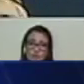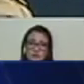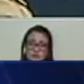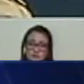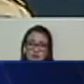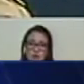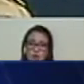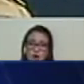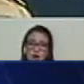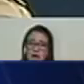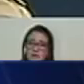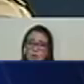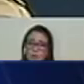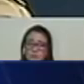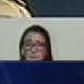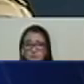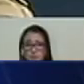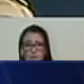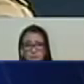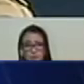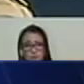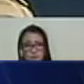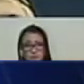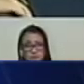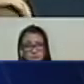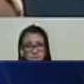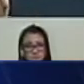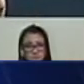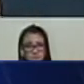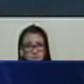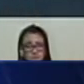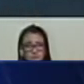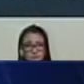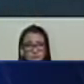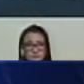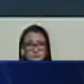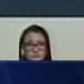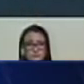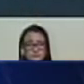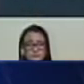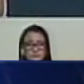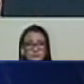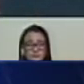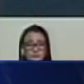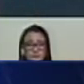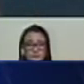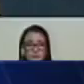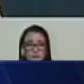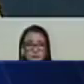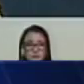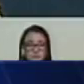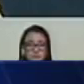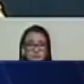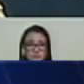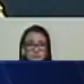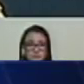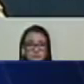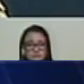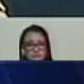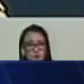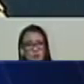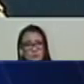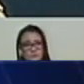en sus ofertas electorales. Luego, lo que tiene que ver con el voto asistido, que está perfectamente reglamentado por la ley. Se dio un caso en un centro de